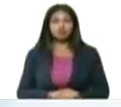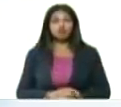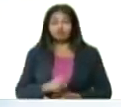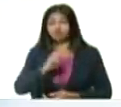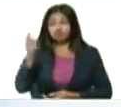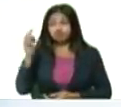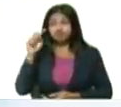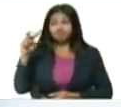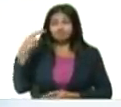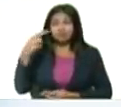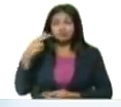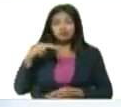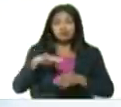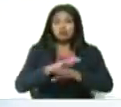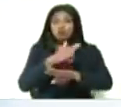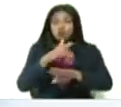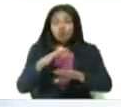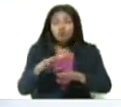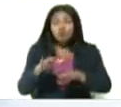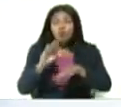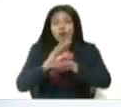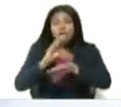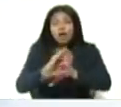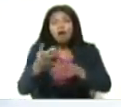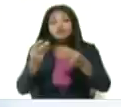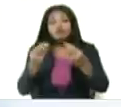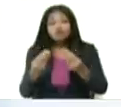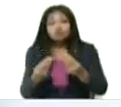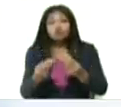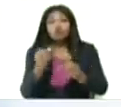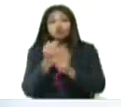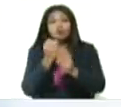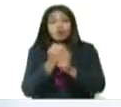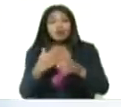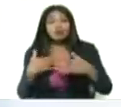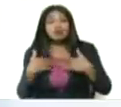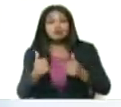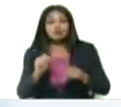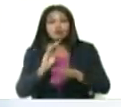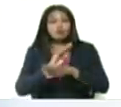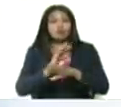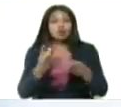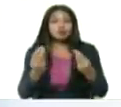vean cómo hay que cuidar a los profesionales de la salud, a los trabajadores de la salud.